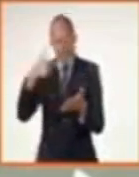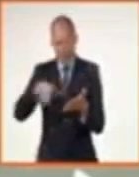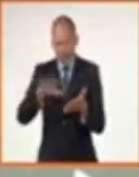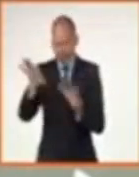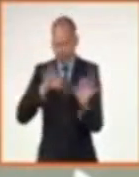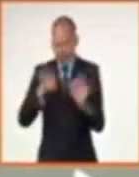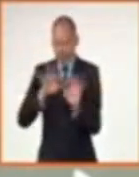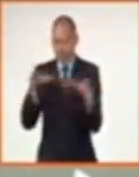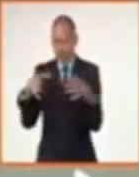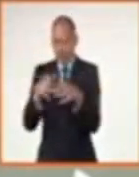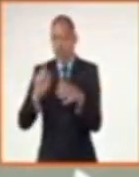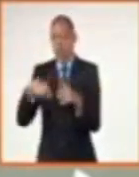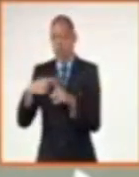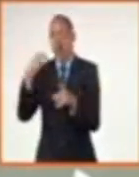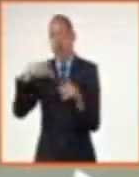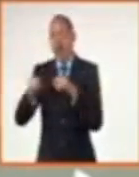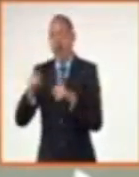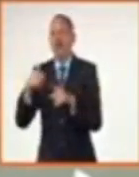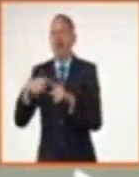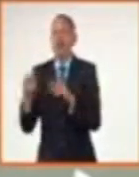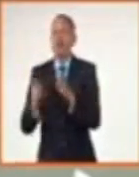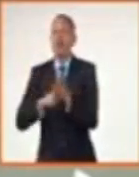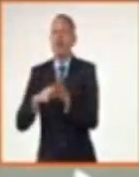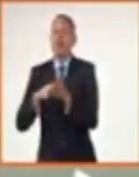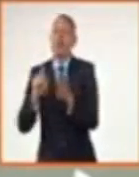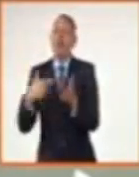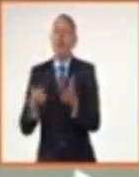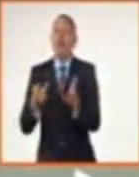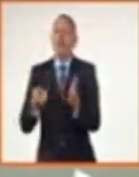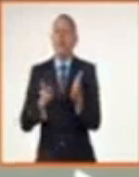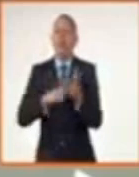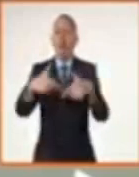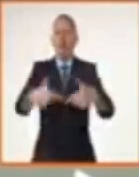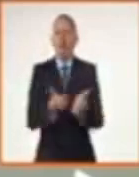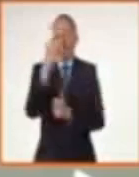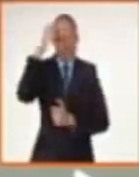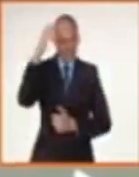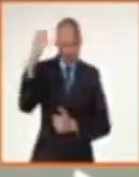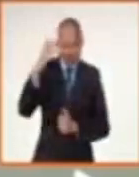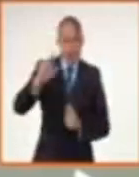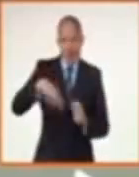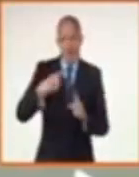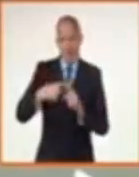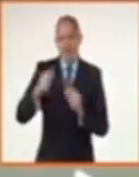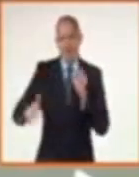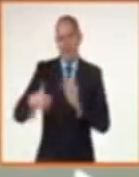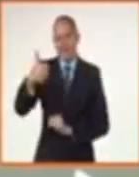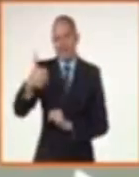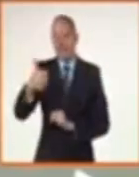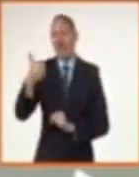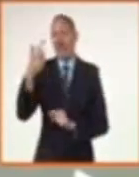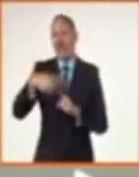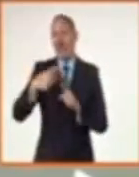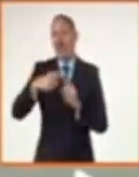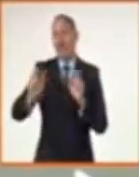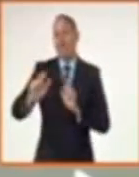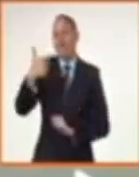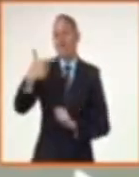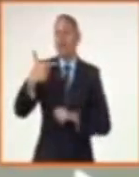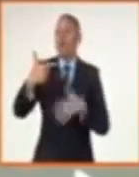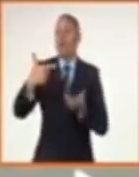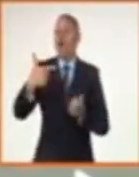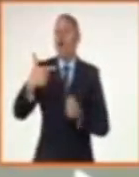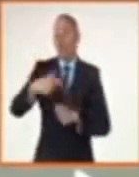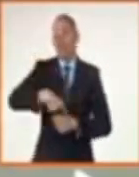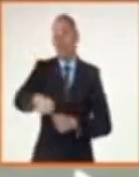Consejo de Estado y demás miembros de este órgano, y el presidente y el vicepresidente de la República el próximo